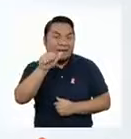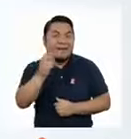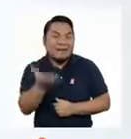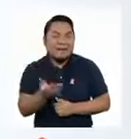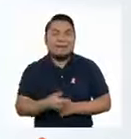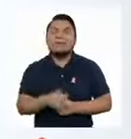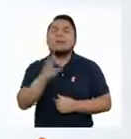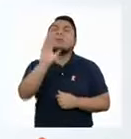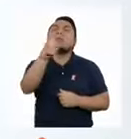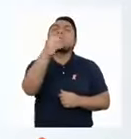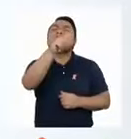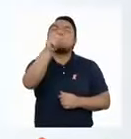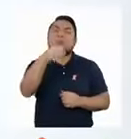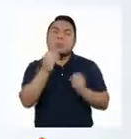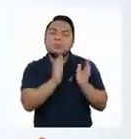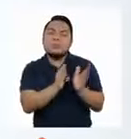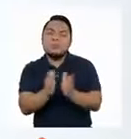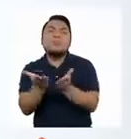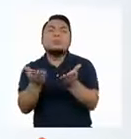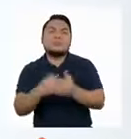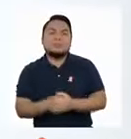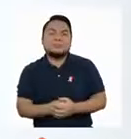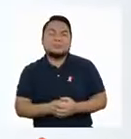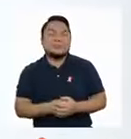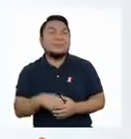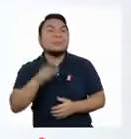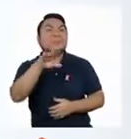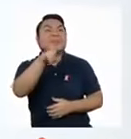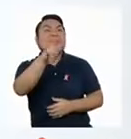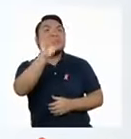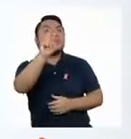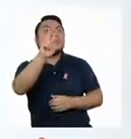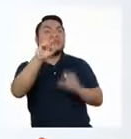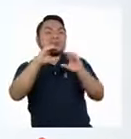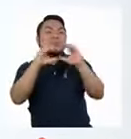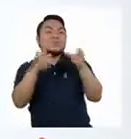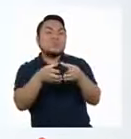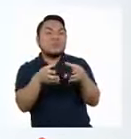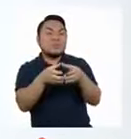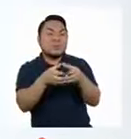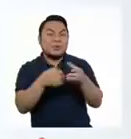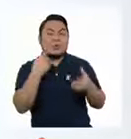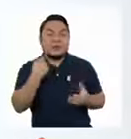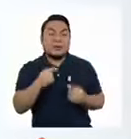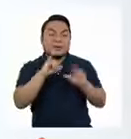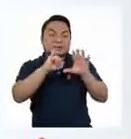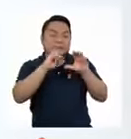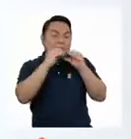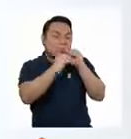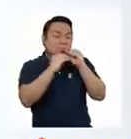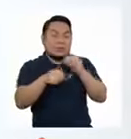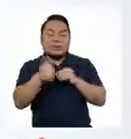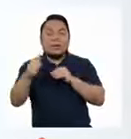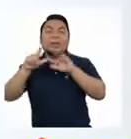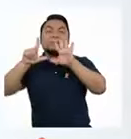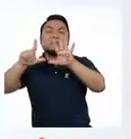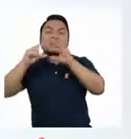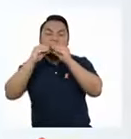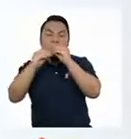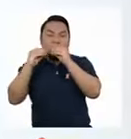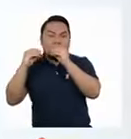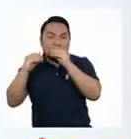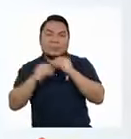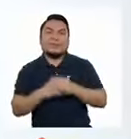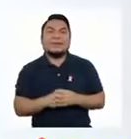se organizaron los Sicus? En dos grupos. Los que soplan 6 tubitos y los que soplan